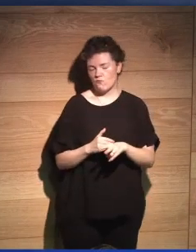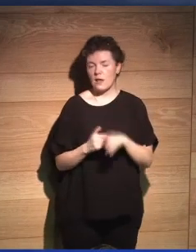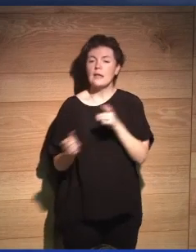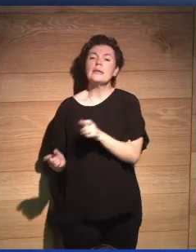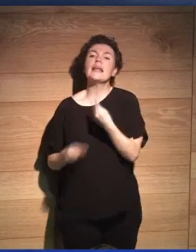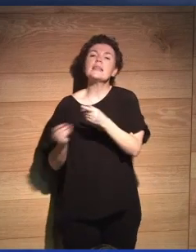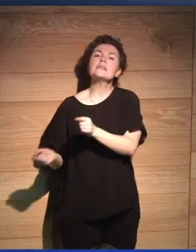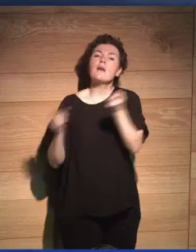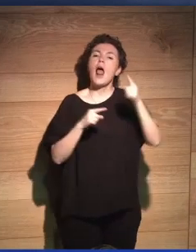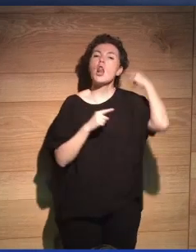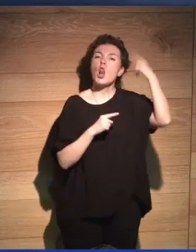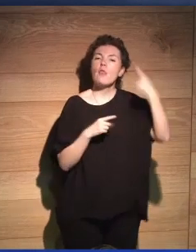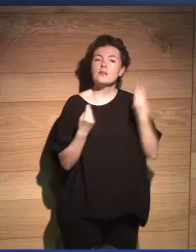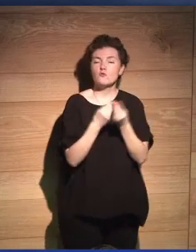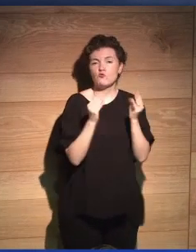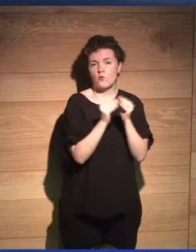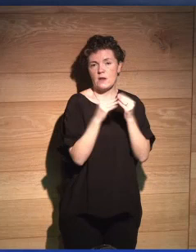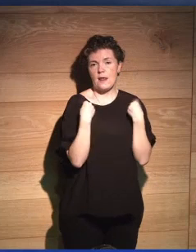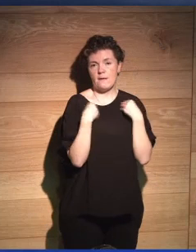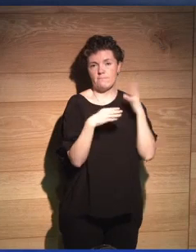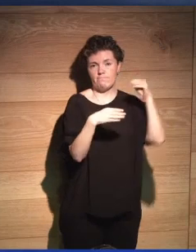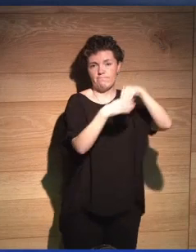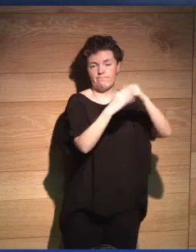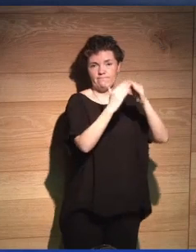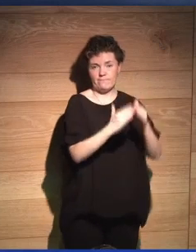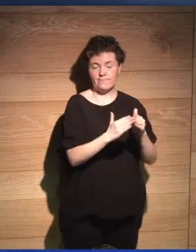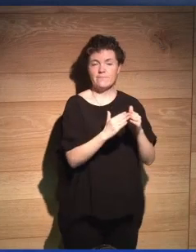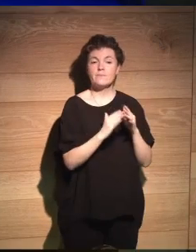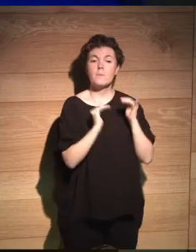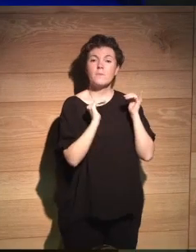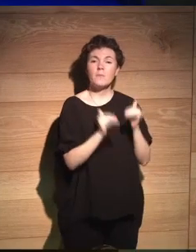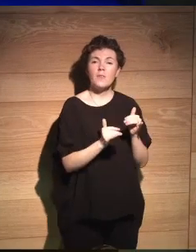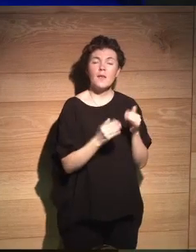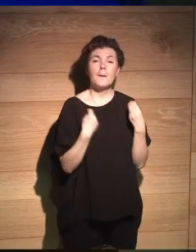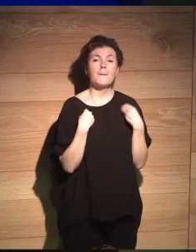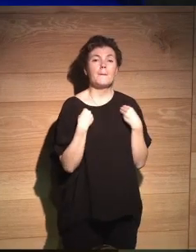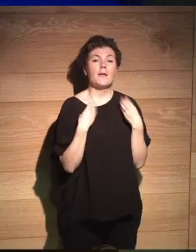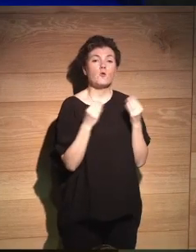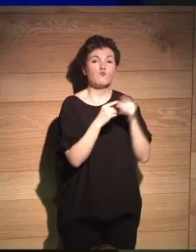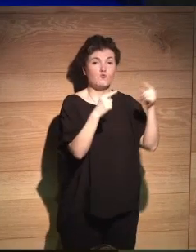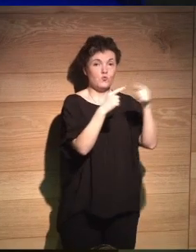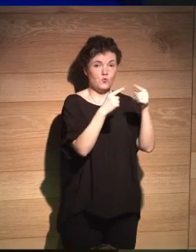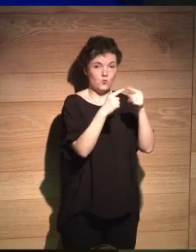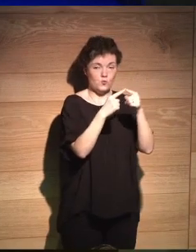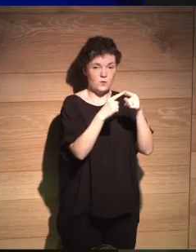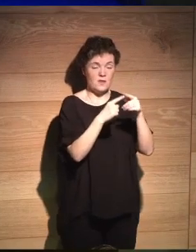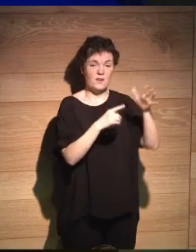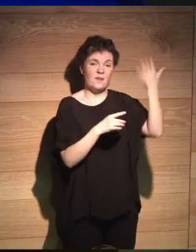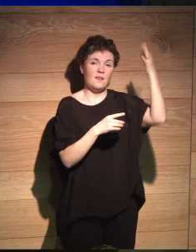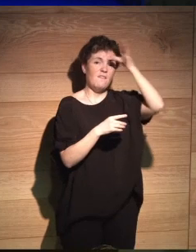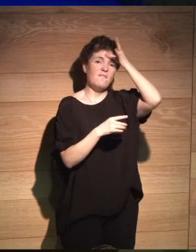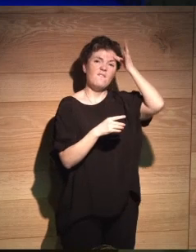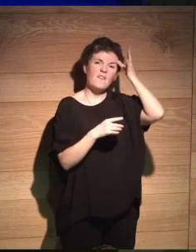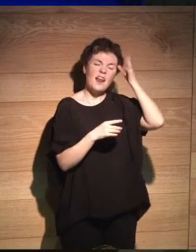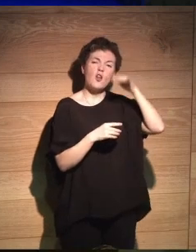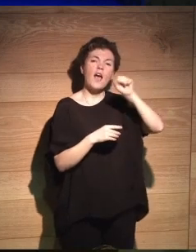a Londres con su sobrina, quien había llegado a vivir con sus tíos en el verano del